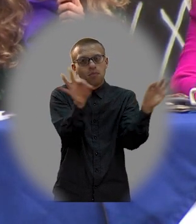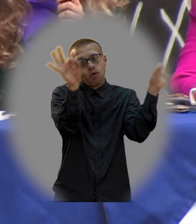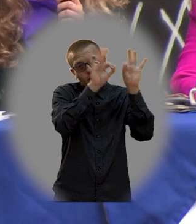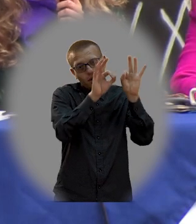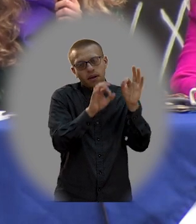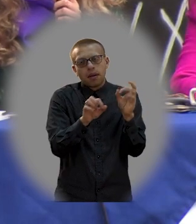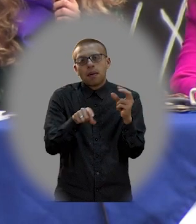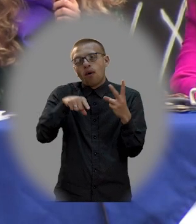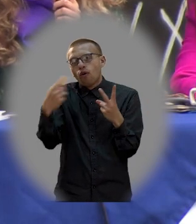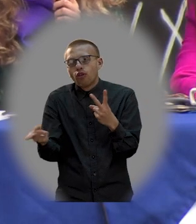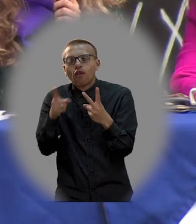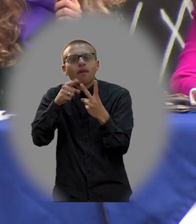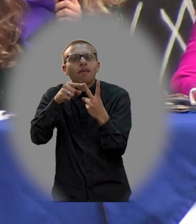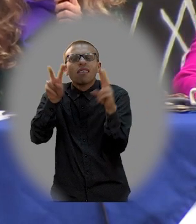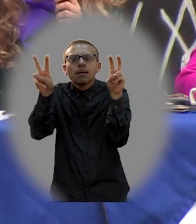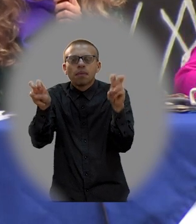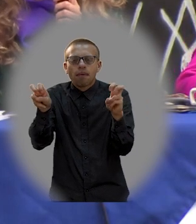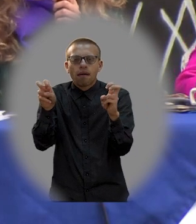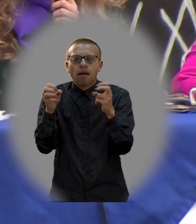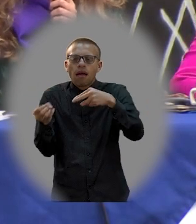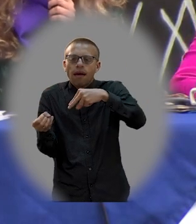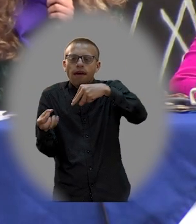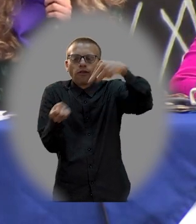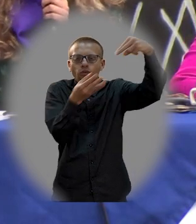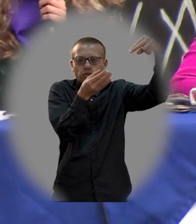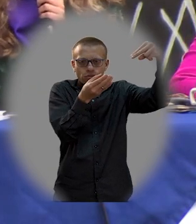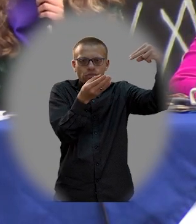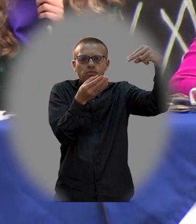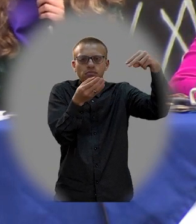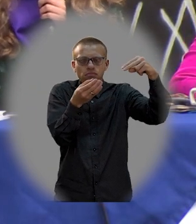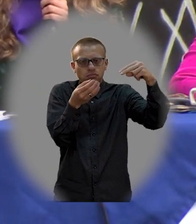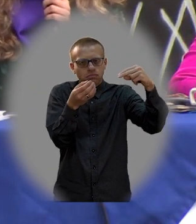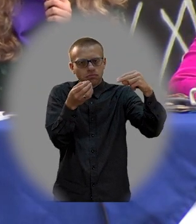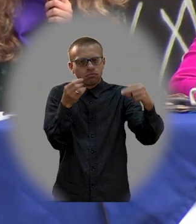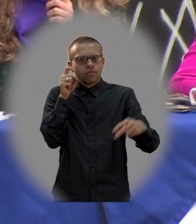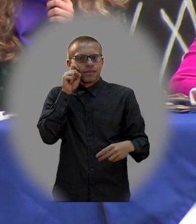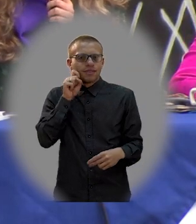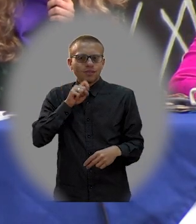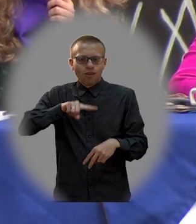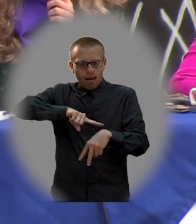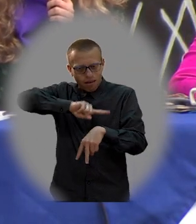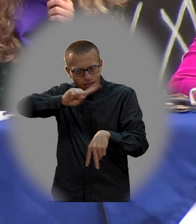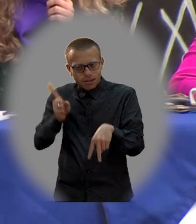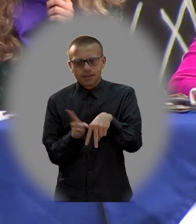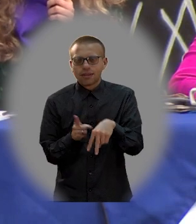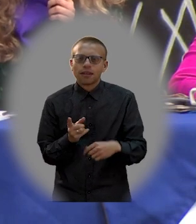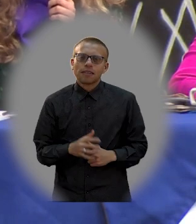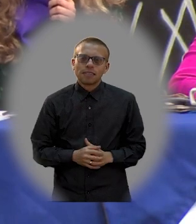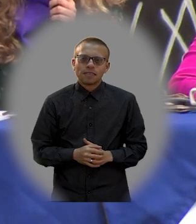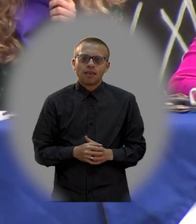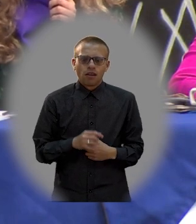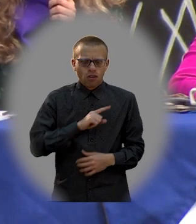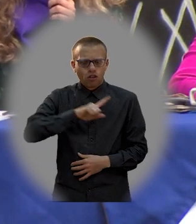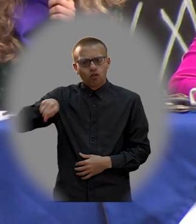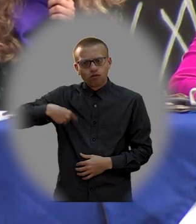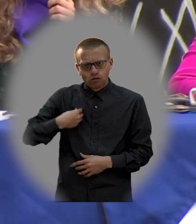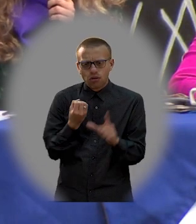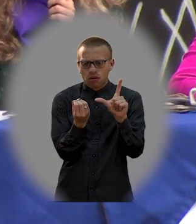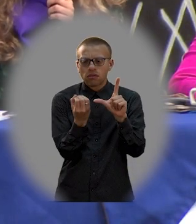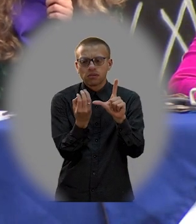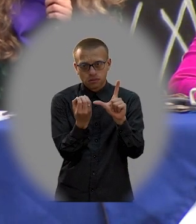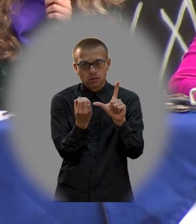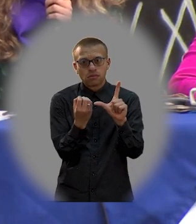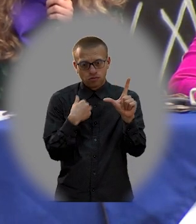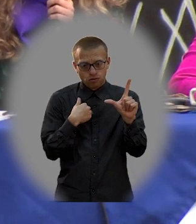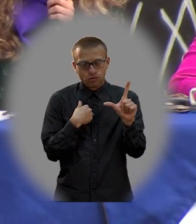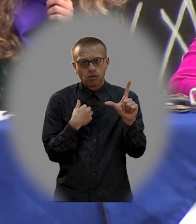sexual integral, porque nosotros somos la educadora de educadores, y como educadores, ¿cómo es posible que ninguno de los programas